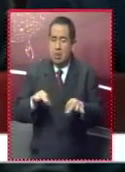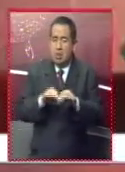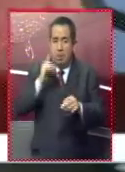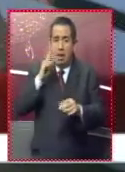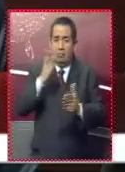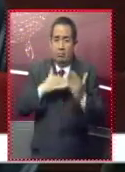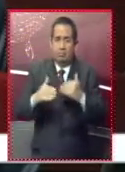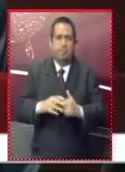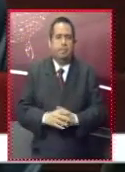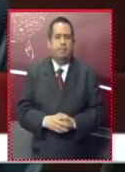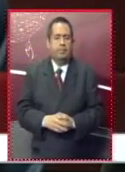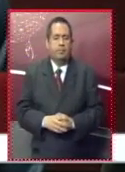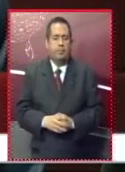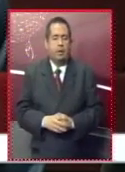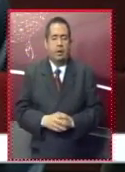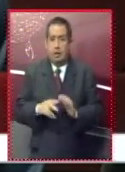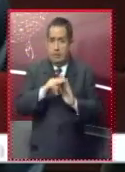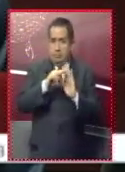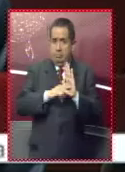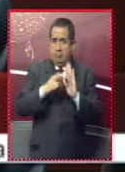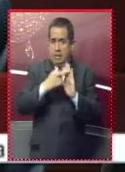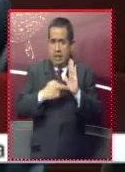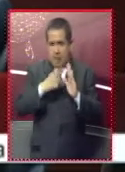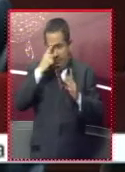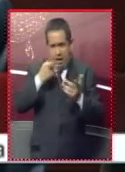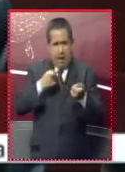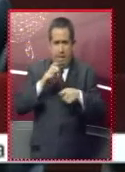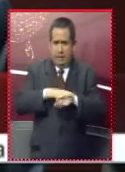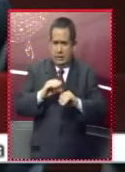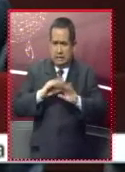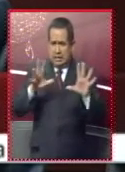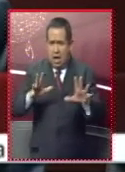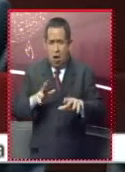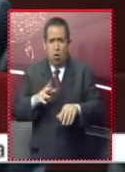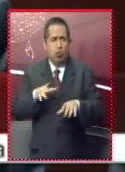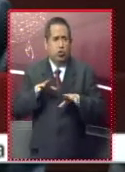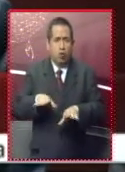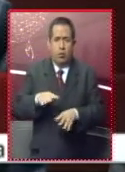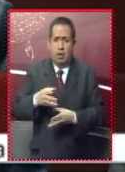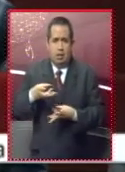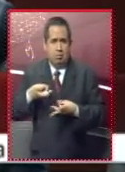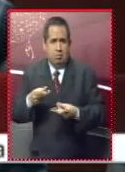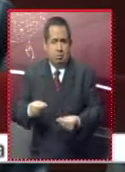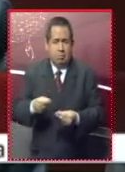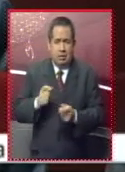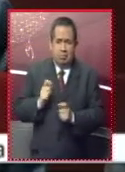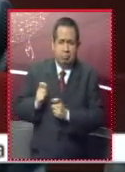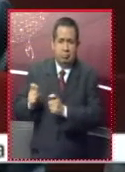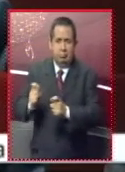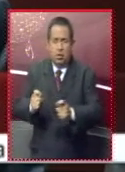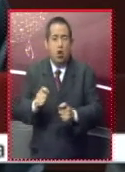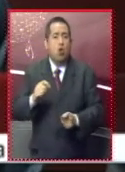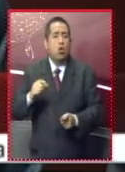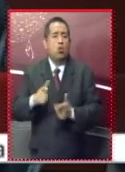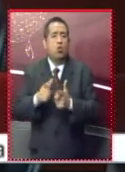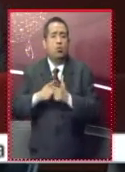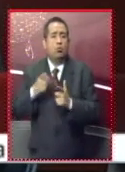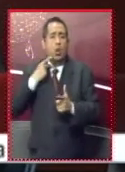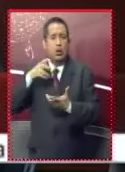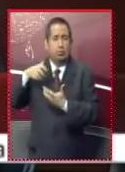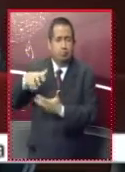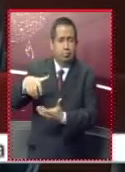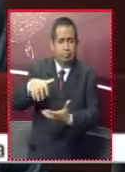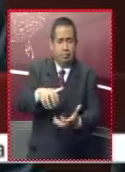exitosamente. La norma para regular la transparencia y control de los recursos financieros asignados a los grupos parlamentarios